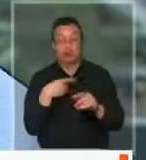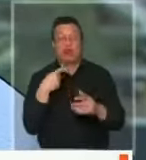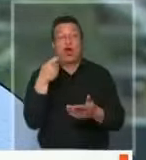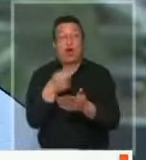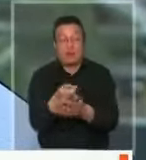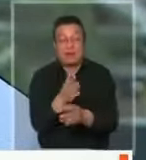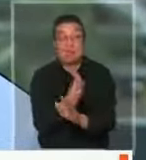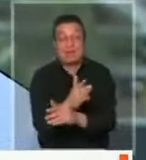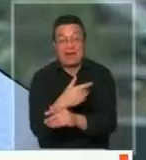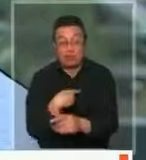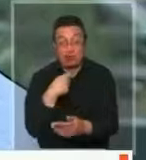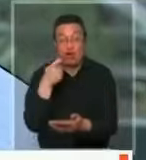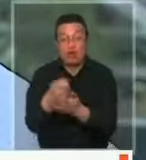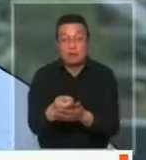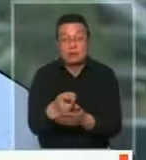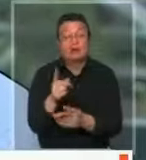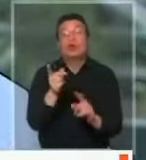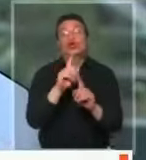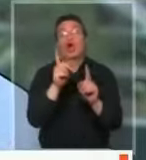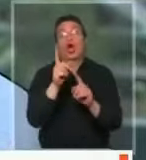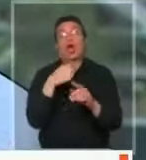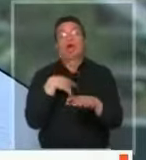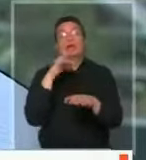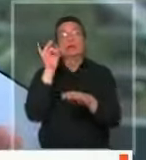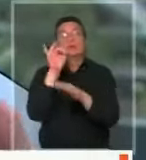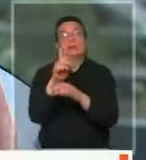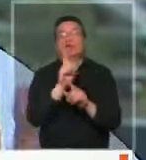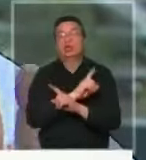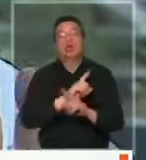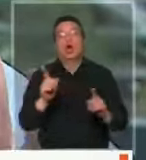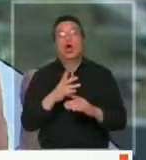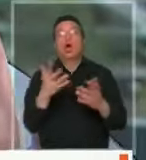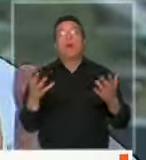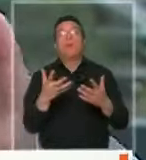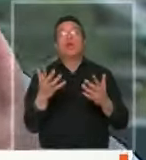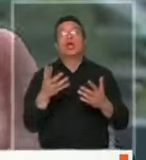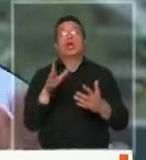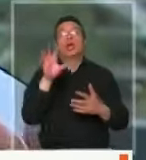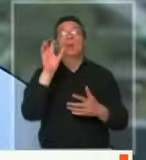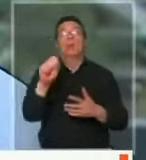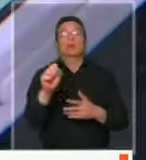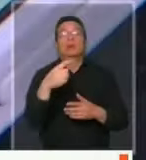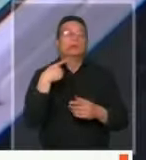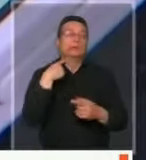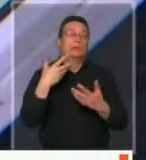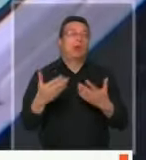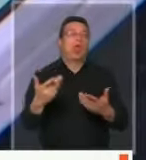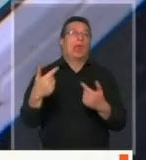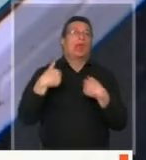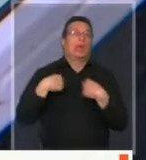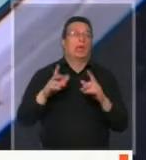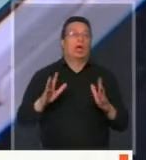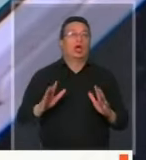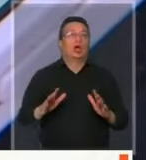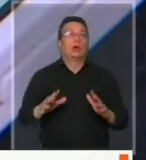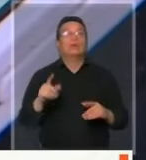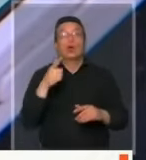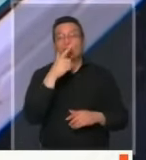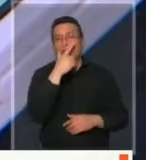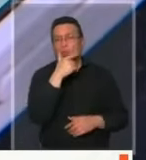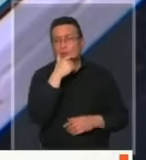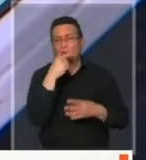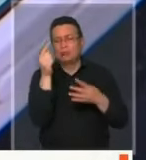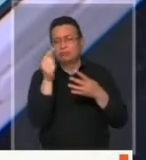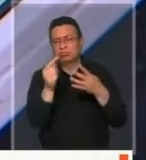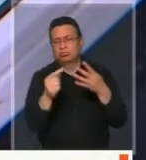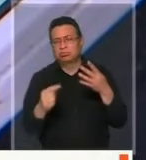pescado y me dijo, no, vecina, no lo puedo hacerle porque los van a fregar a nosotros. Hay hartas dudas y por eso